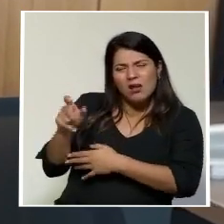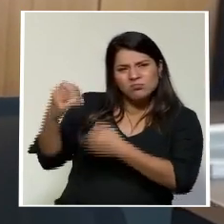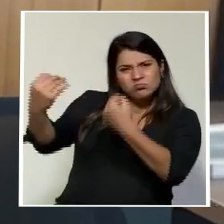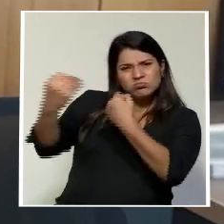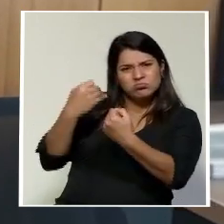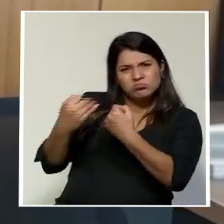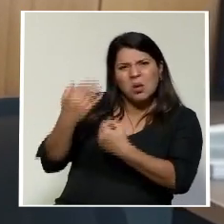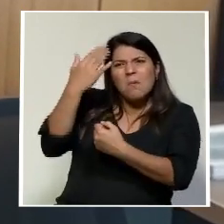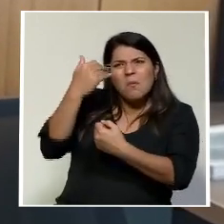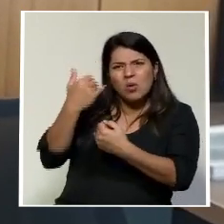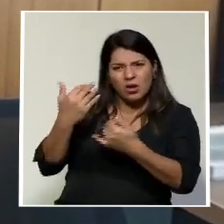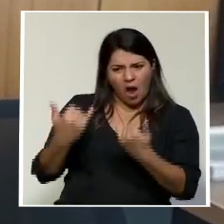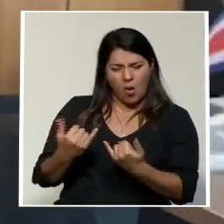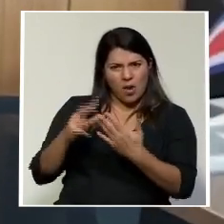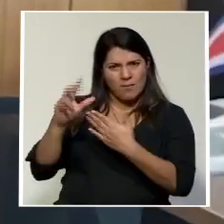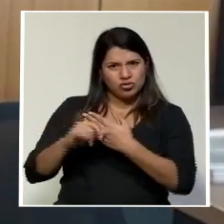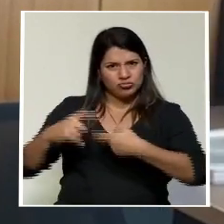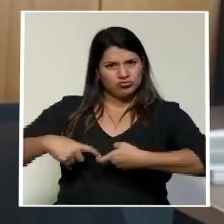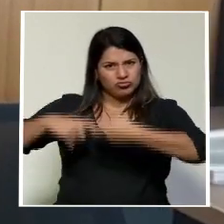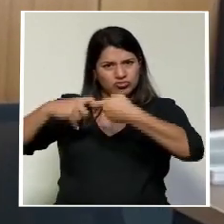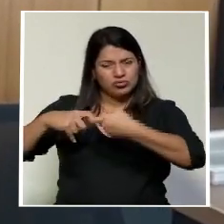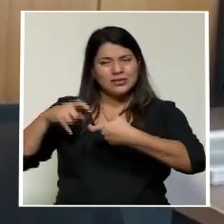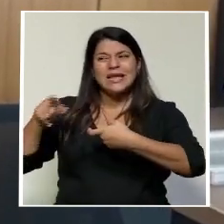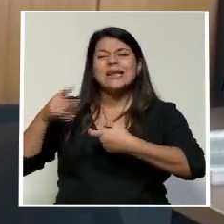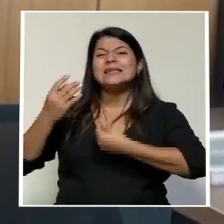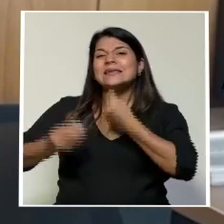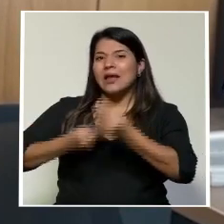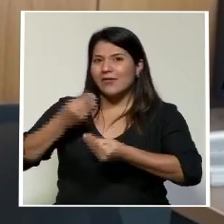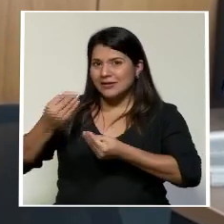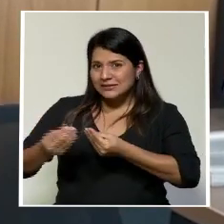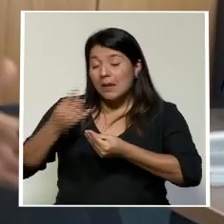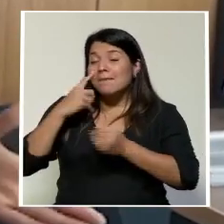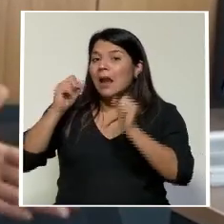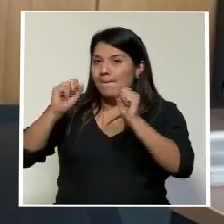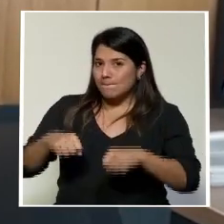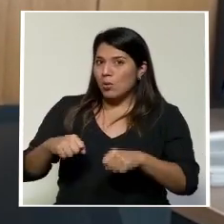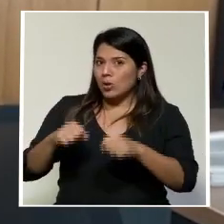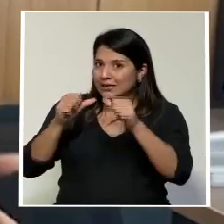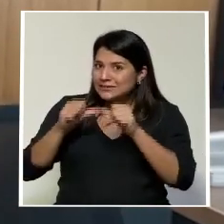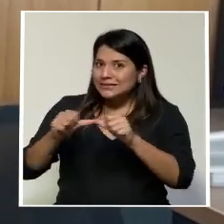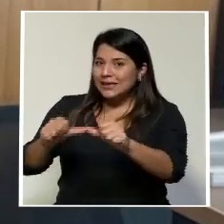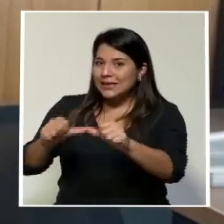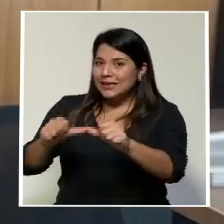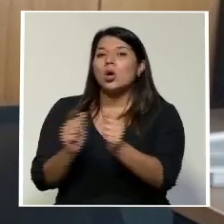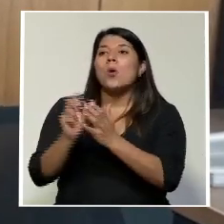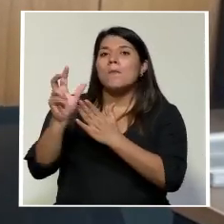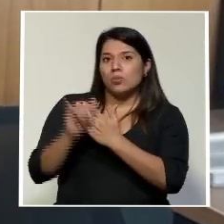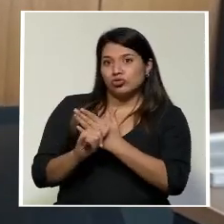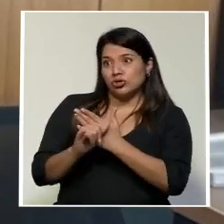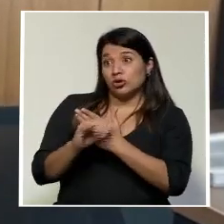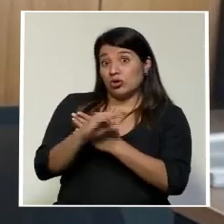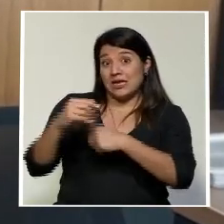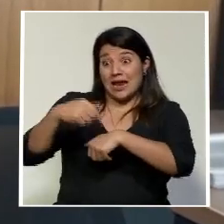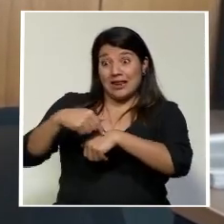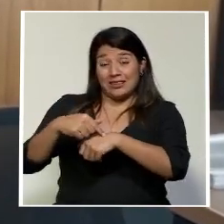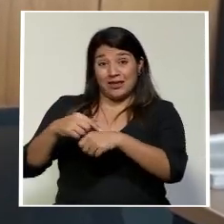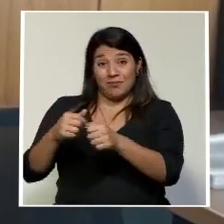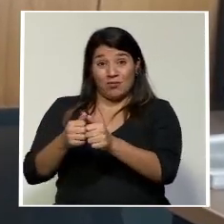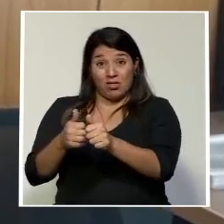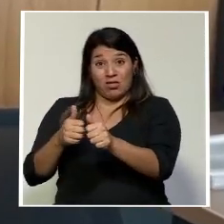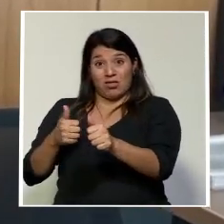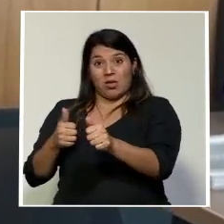se debe esa situación y cuáles son las medidas que va a tomar para que se recuperen esos días, esas semanas en los cuales no